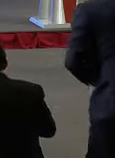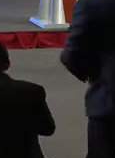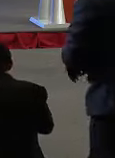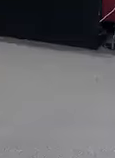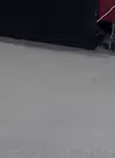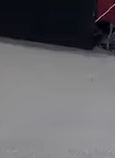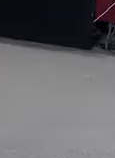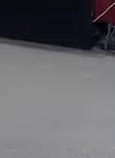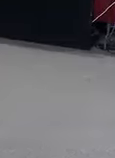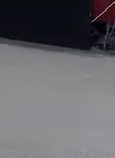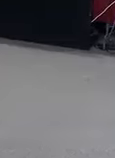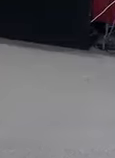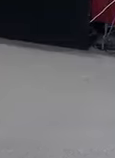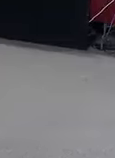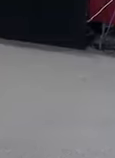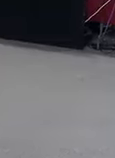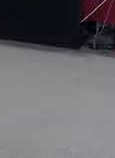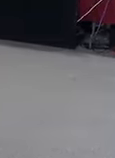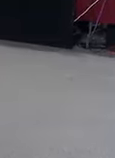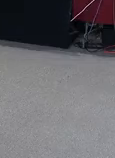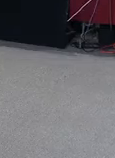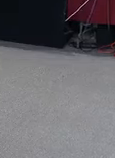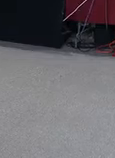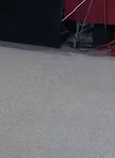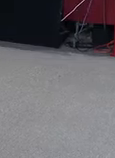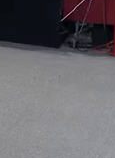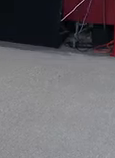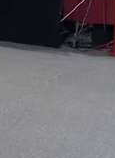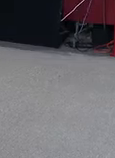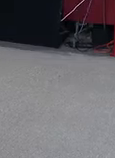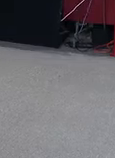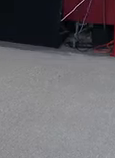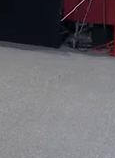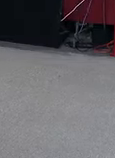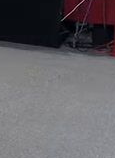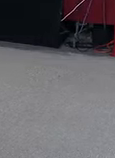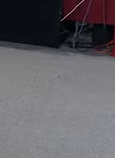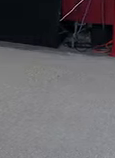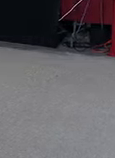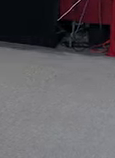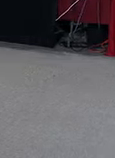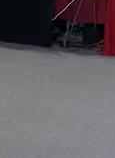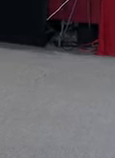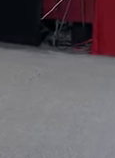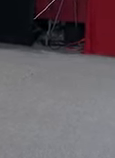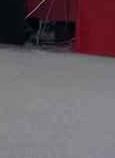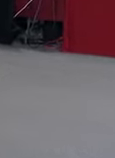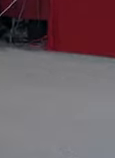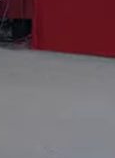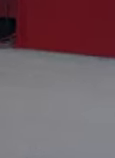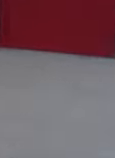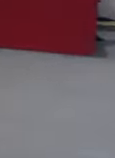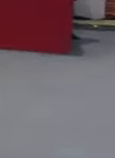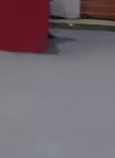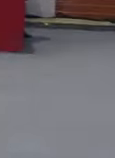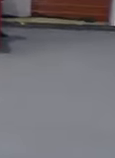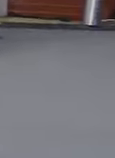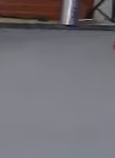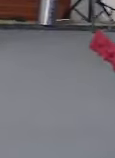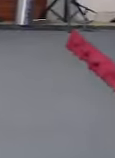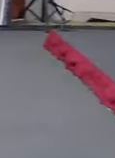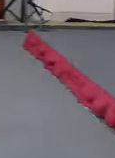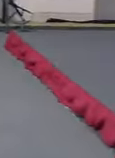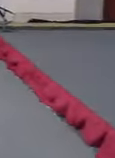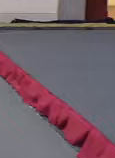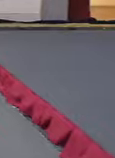de la estación de, director general de la estación de servicio en Lázaro Cárdenas, Michoacán, en Avenida Melchor Ocampo, número 77,